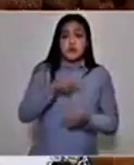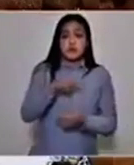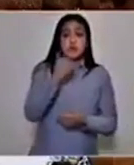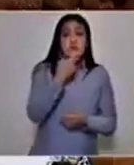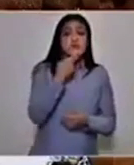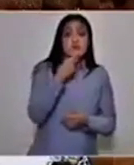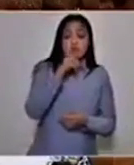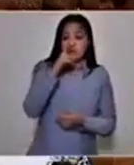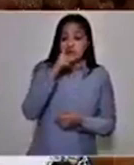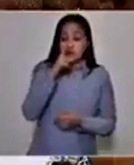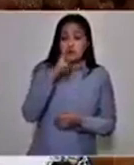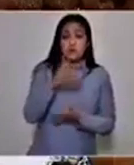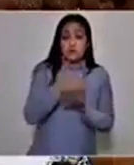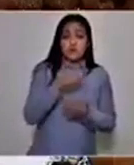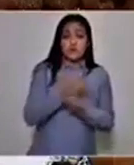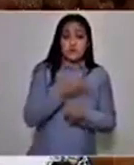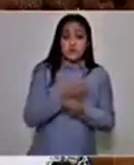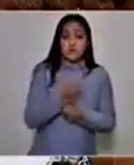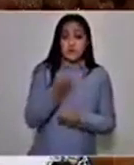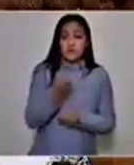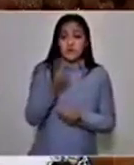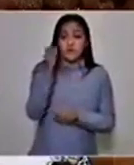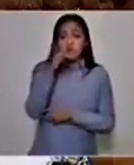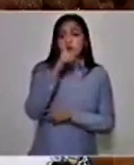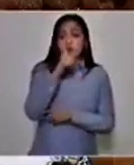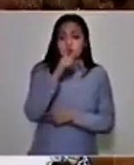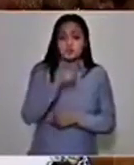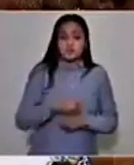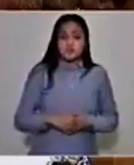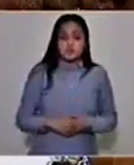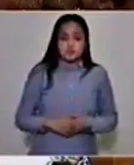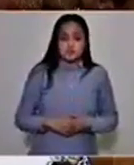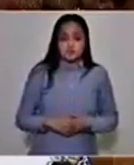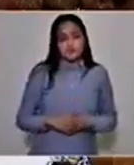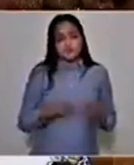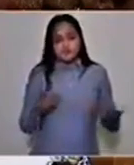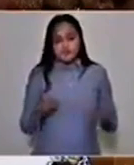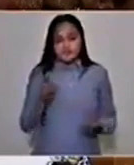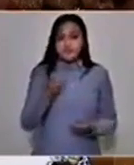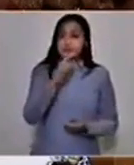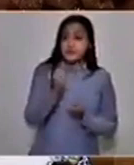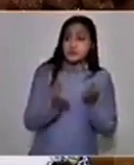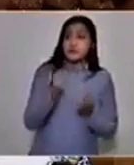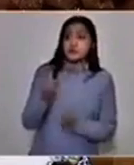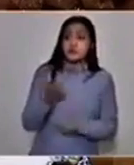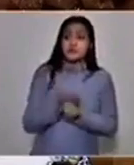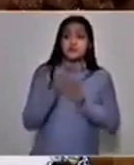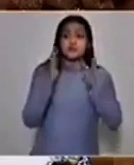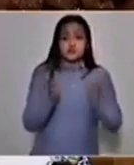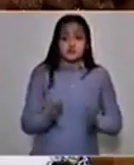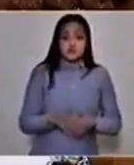eléctrica del costo de ese alumbrado. Y es lo que existe en muchos estados ya.